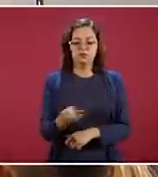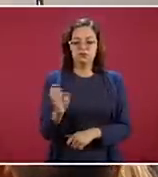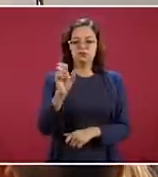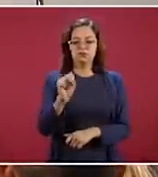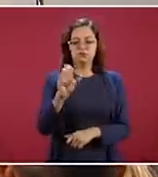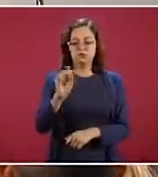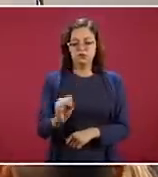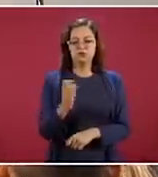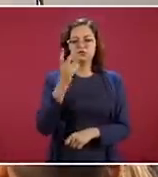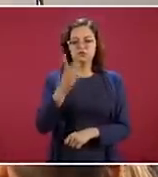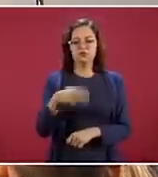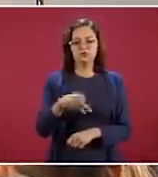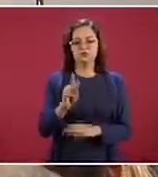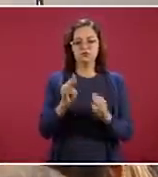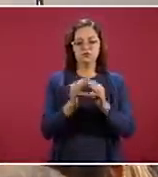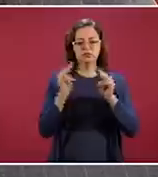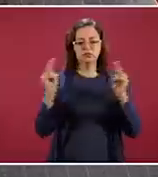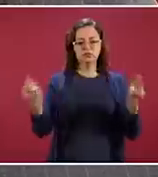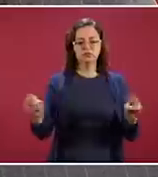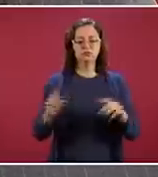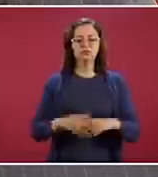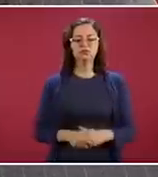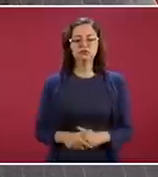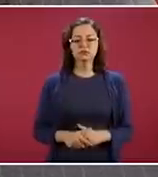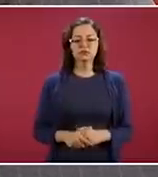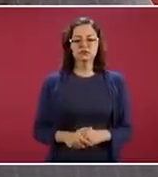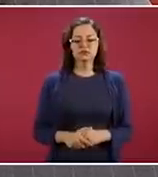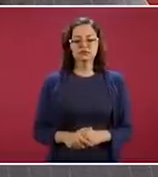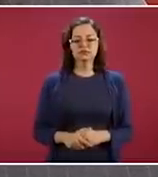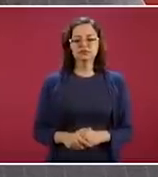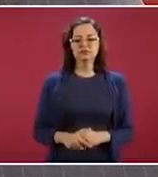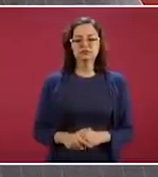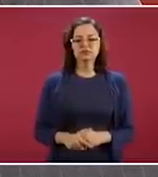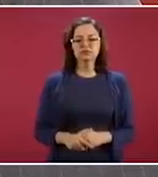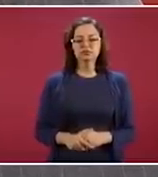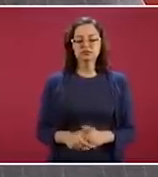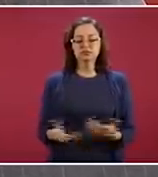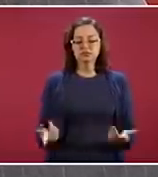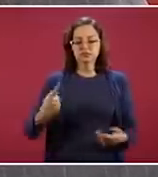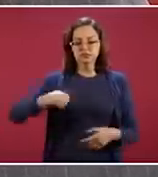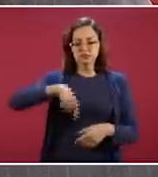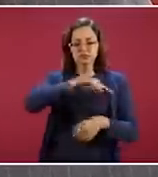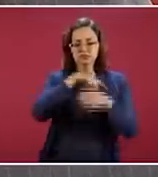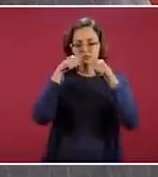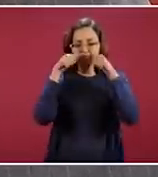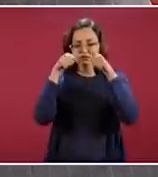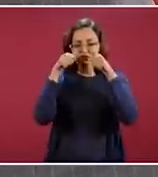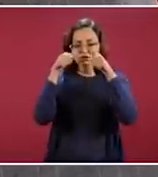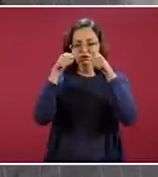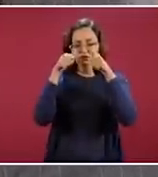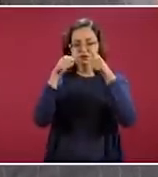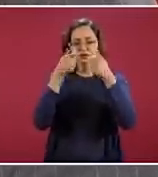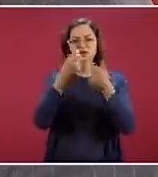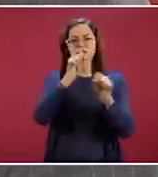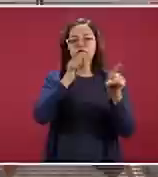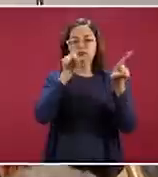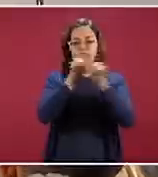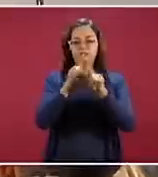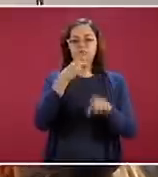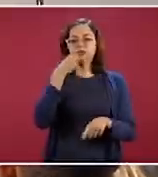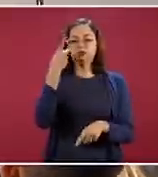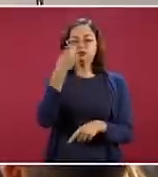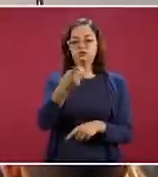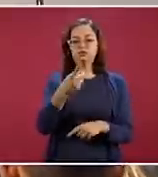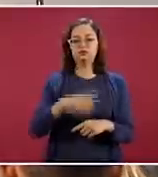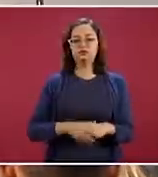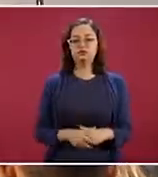964 kilómetros. En este caso estamos muy atentos. También señalar que